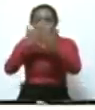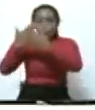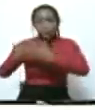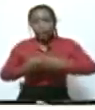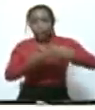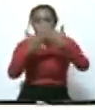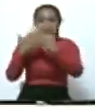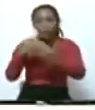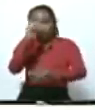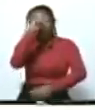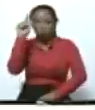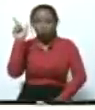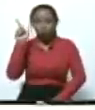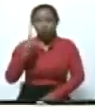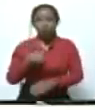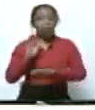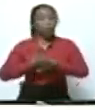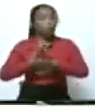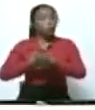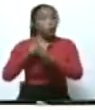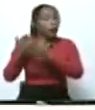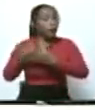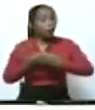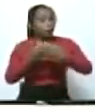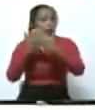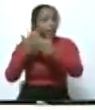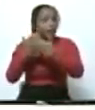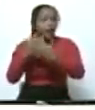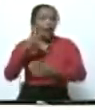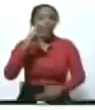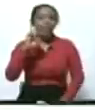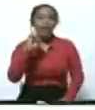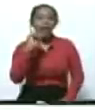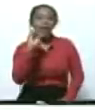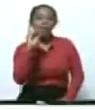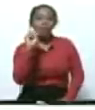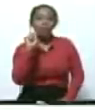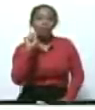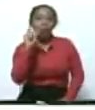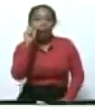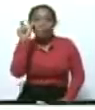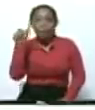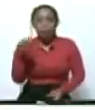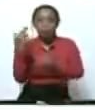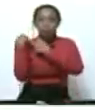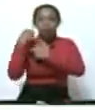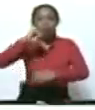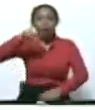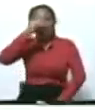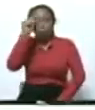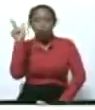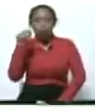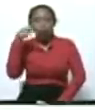hablo del PSUV, por los estudiantes Dey Oliveros y por la JPSUV,